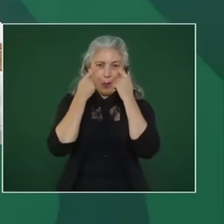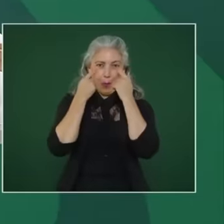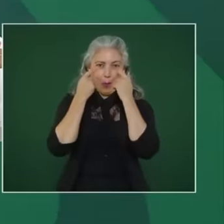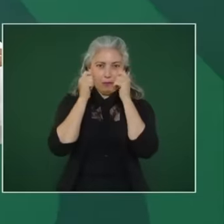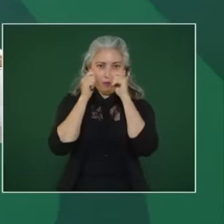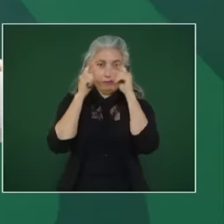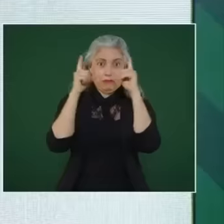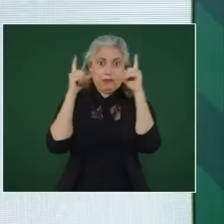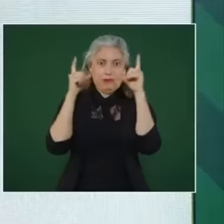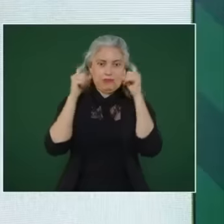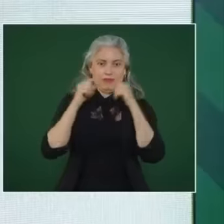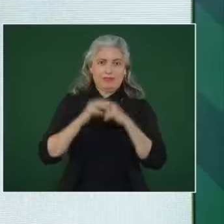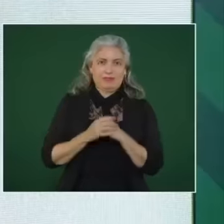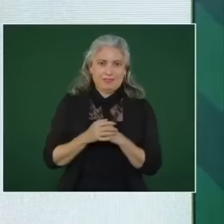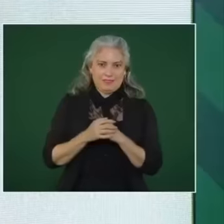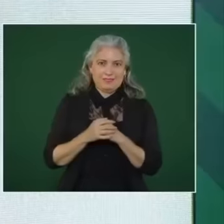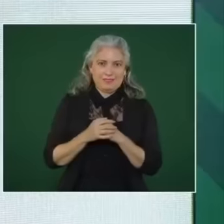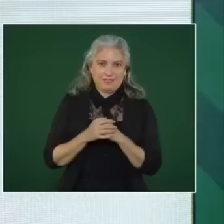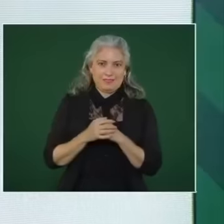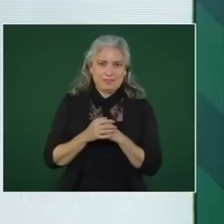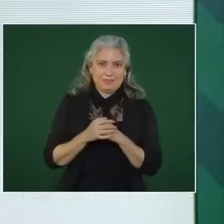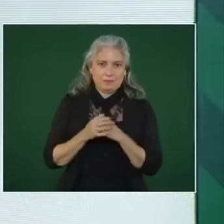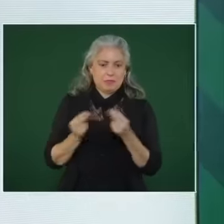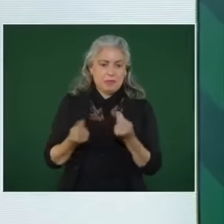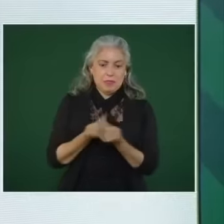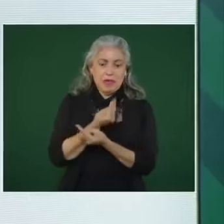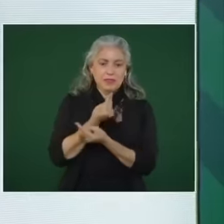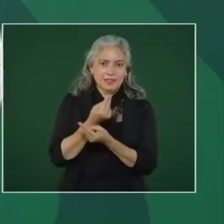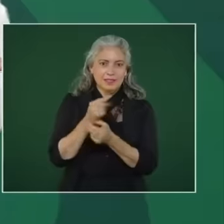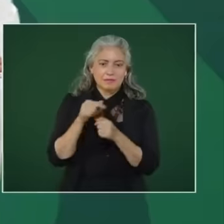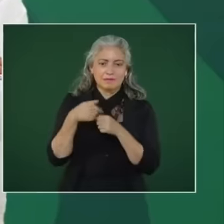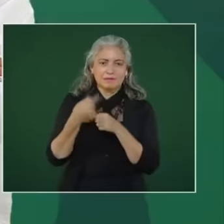y les lleva algunos días, ¿no?